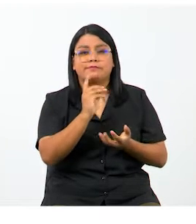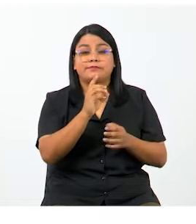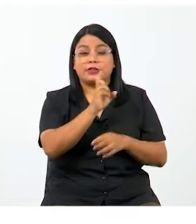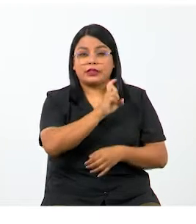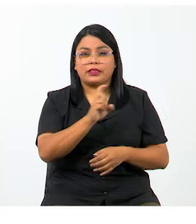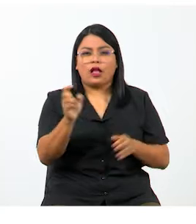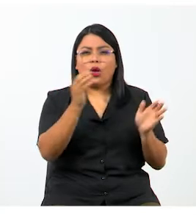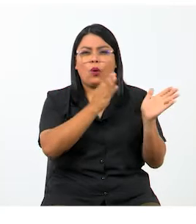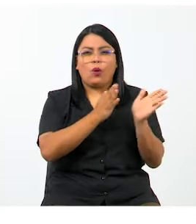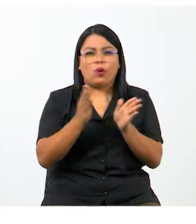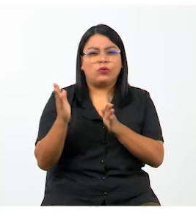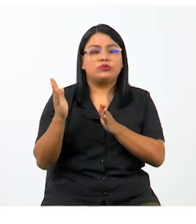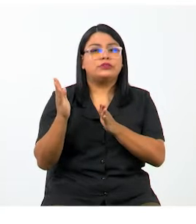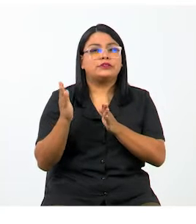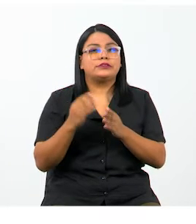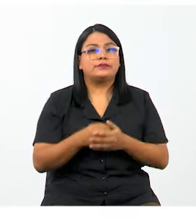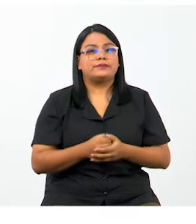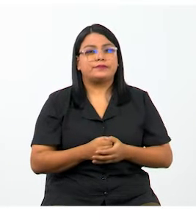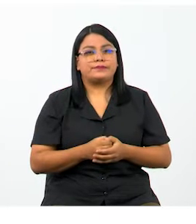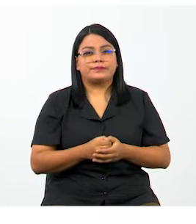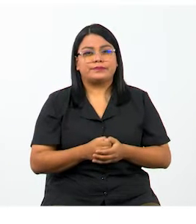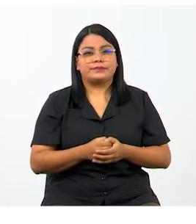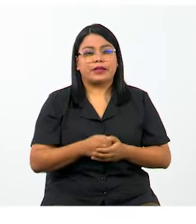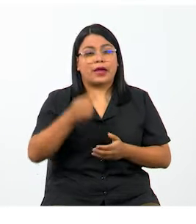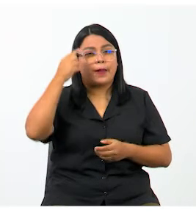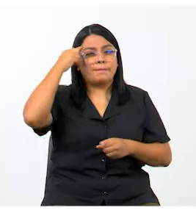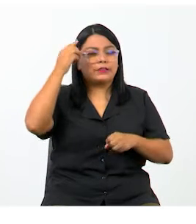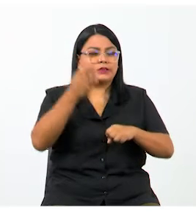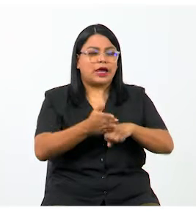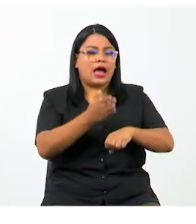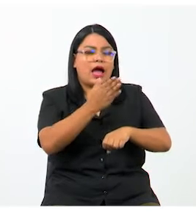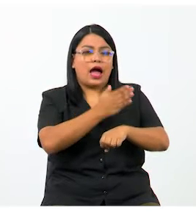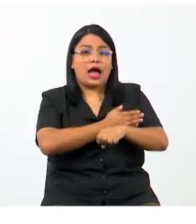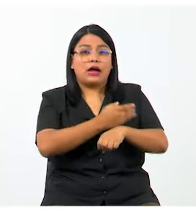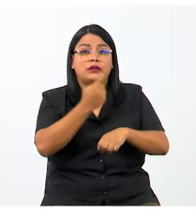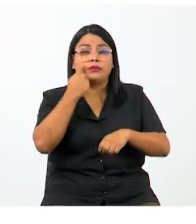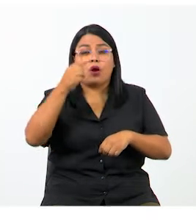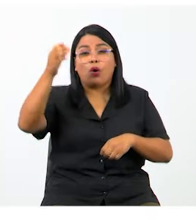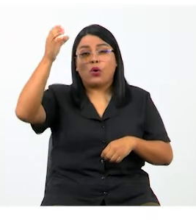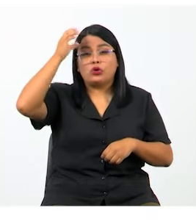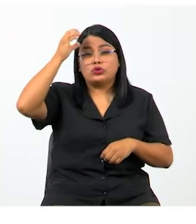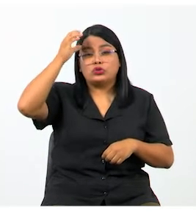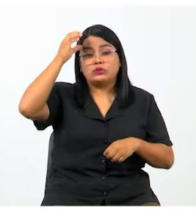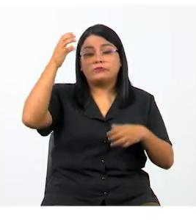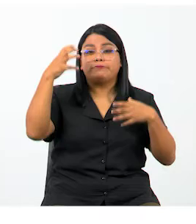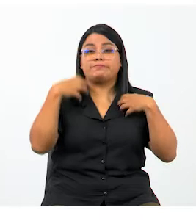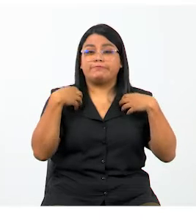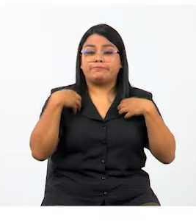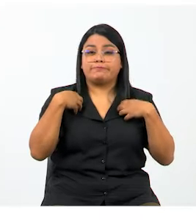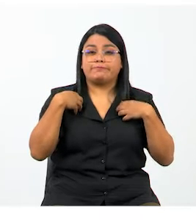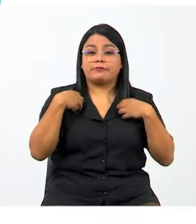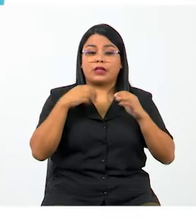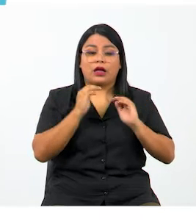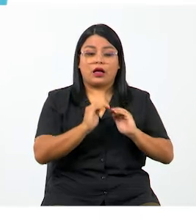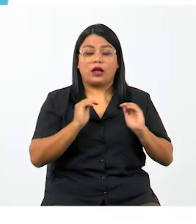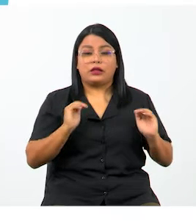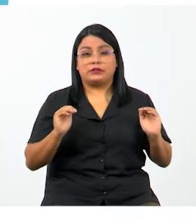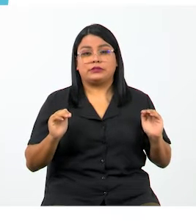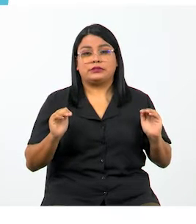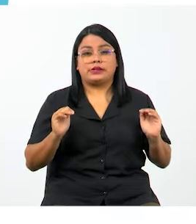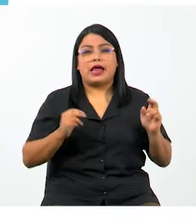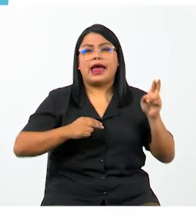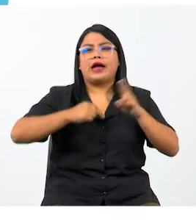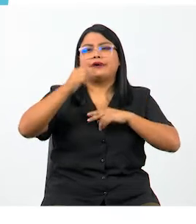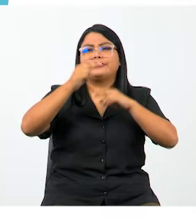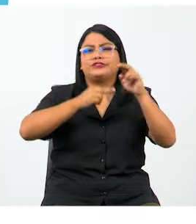manera en que la anticipación se recurra a los conocimientos y vivencias del estudiantado. La construcción del conocimiento